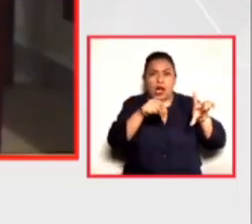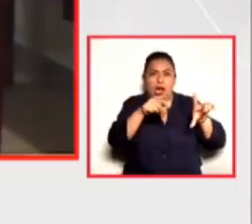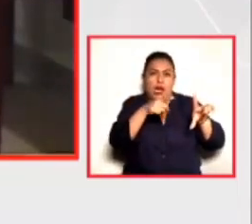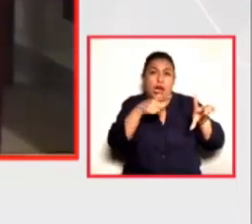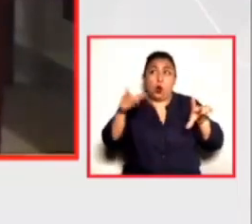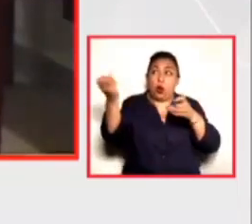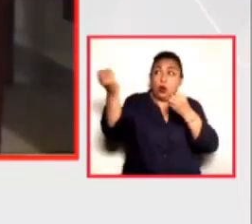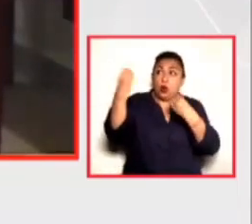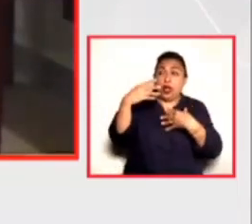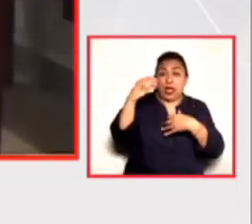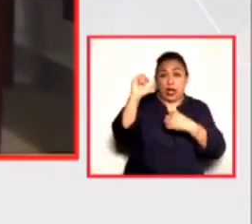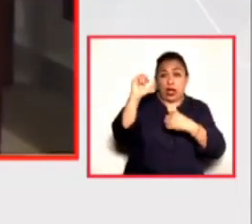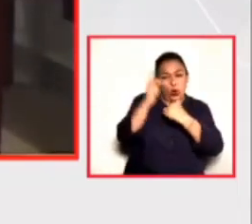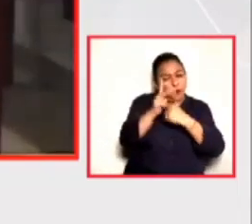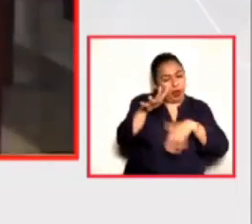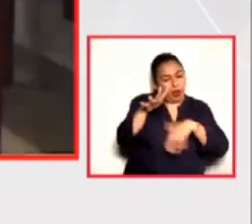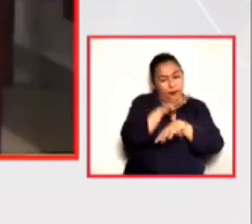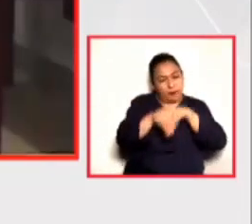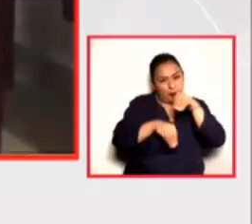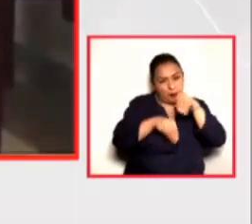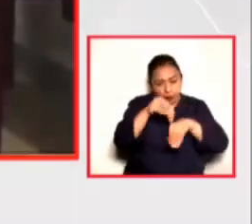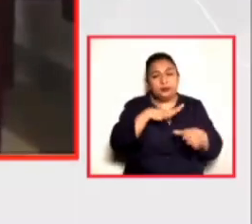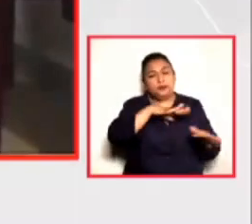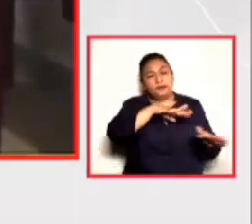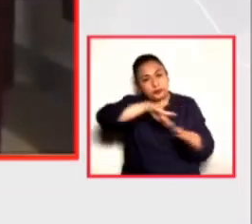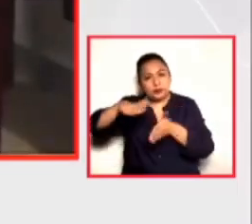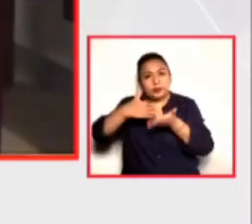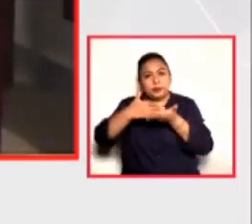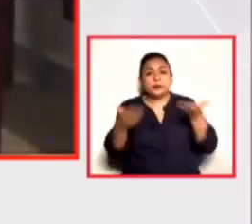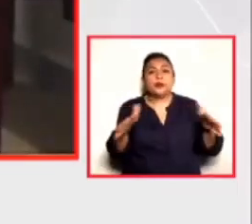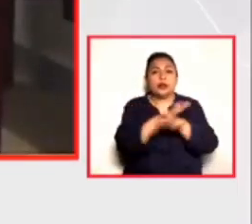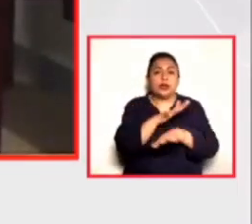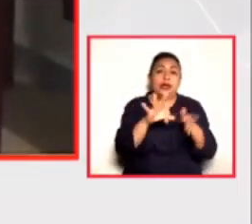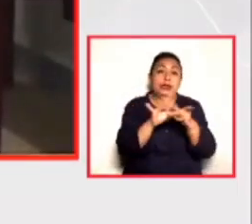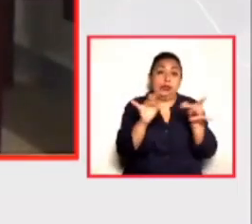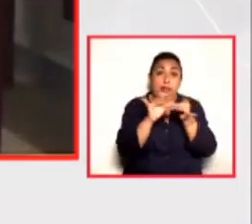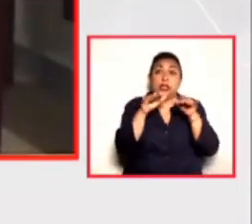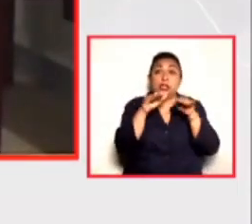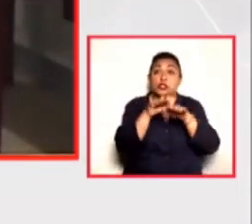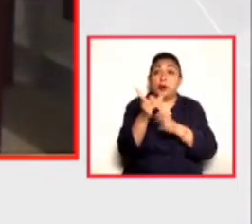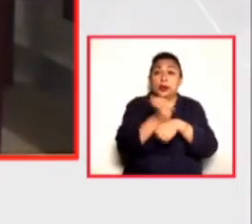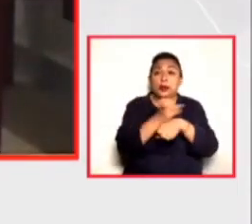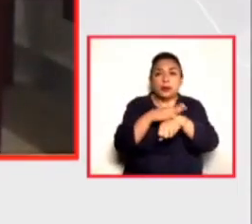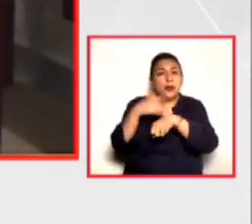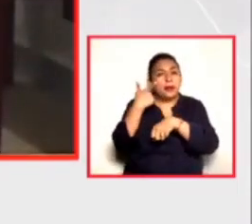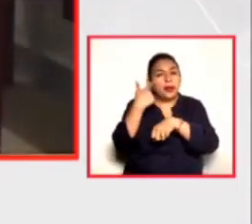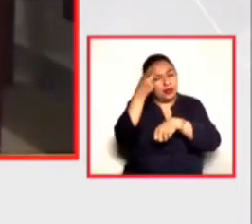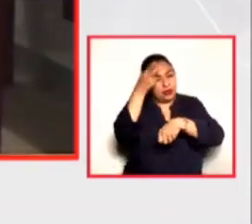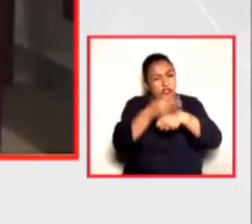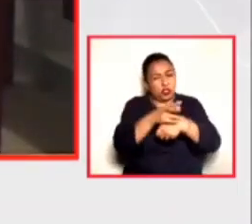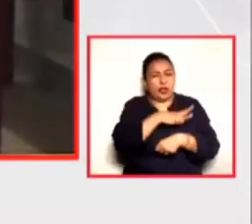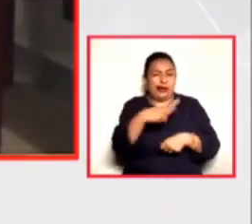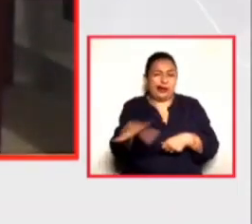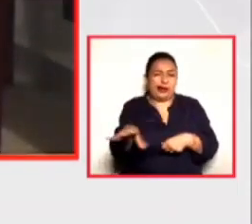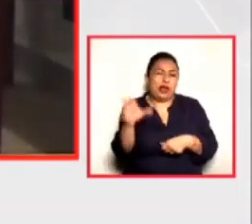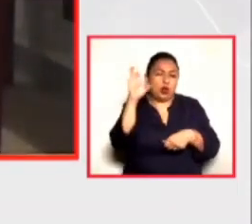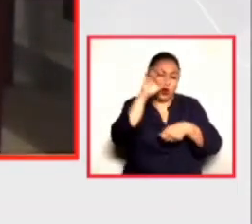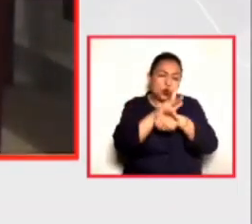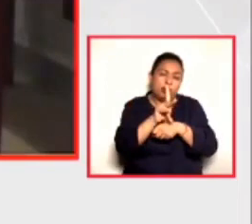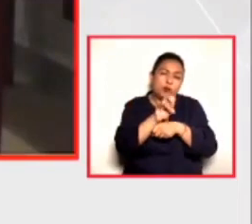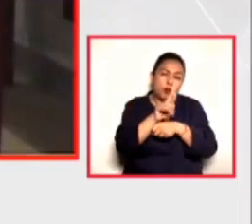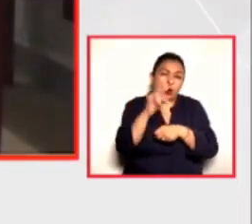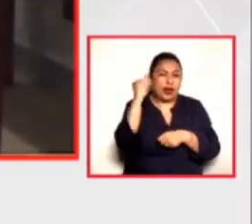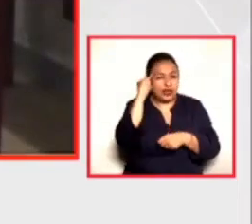bueno, vamos a platicarles acerca de una convocatoria, a ver qué les parece la Dirección General de Culturas Populares, Indígenas y Urbanas, en colaboración con la